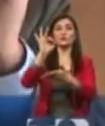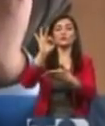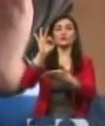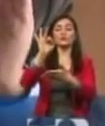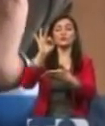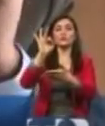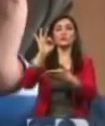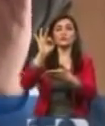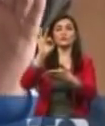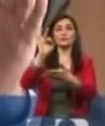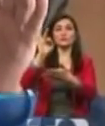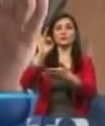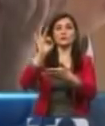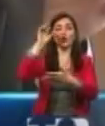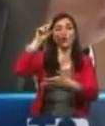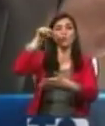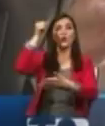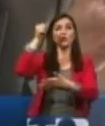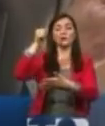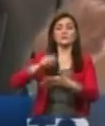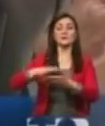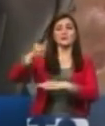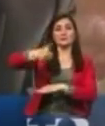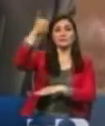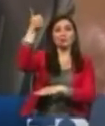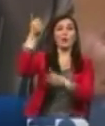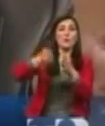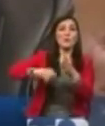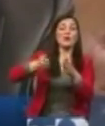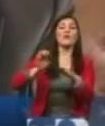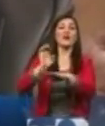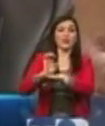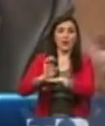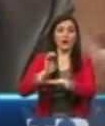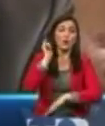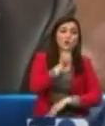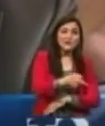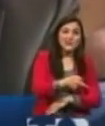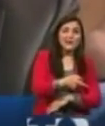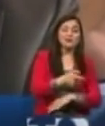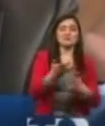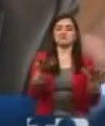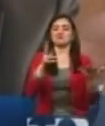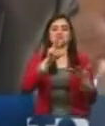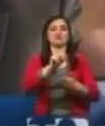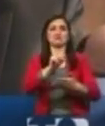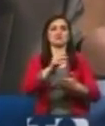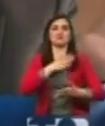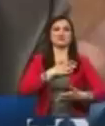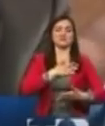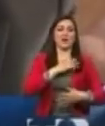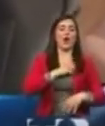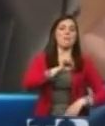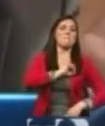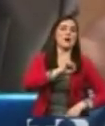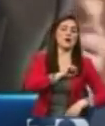el procurador general del Estado. Si usted quería ser procurador general del Estado, era simple, le pedí a su amigo